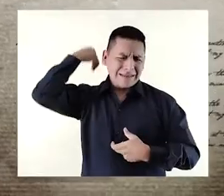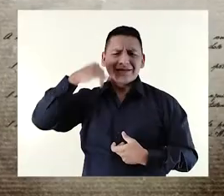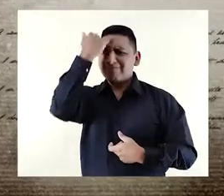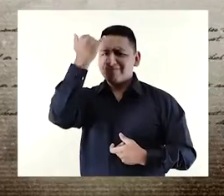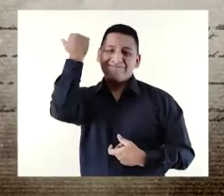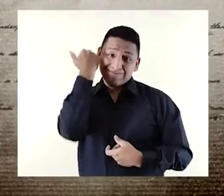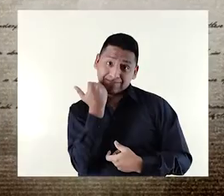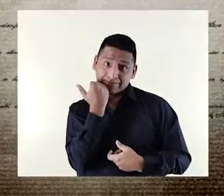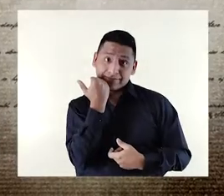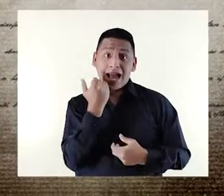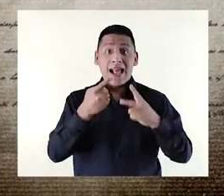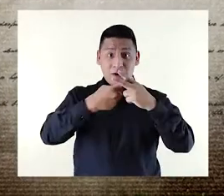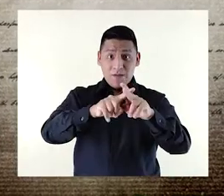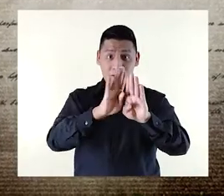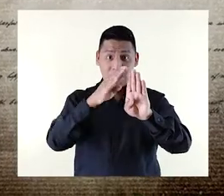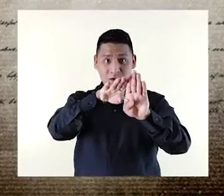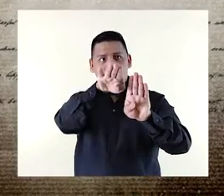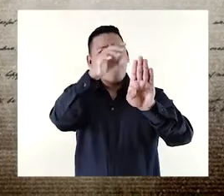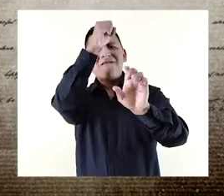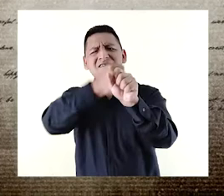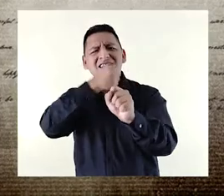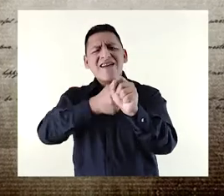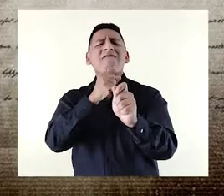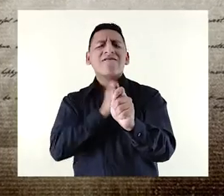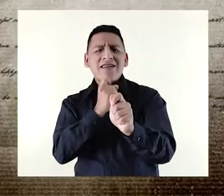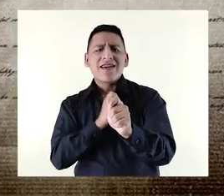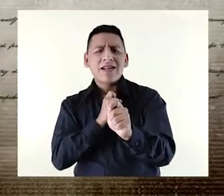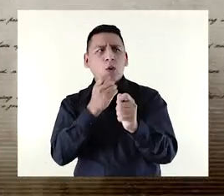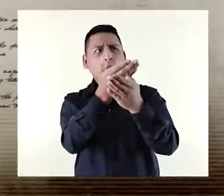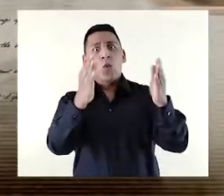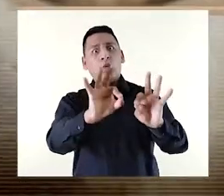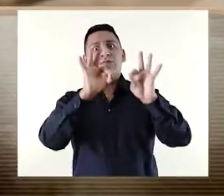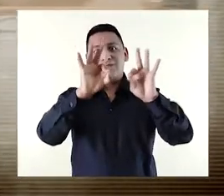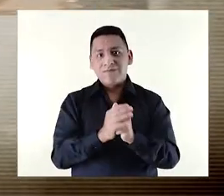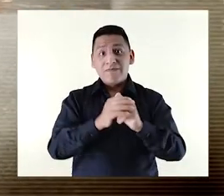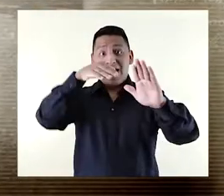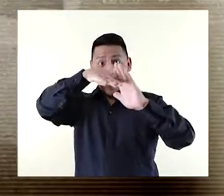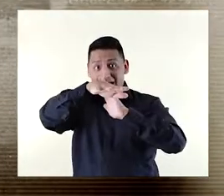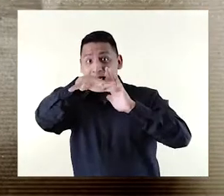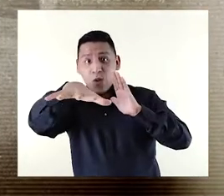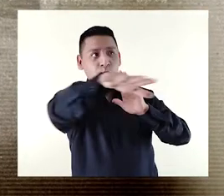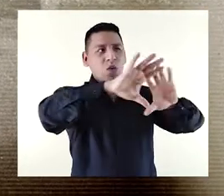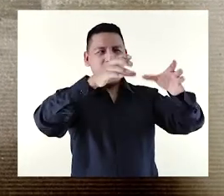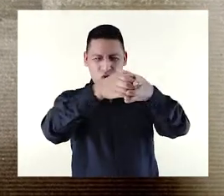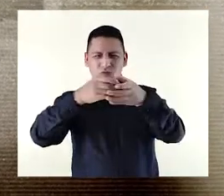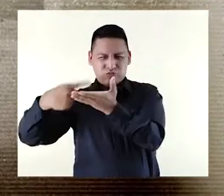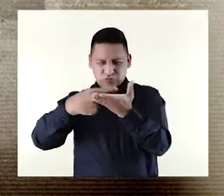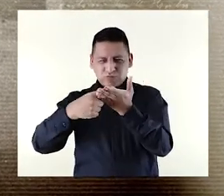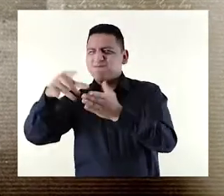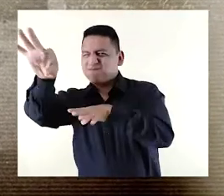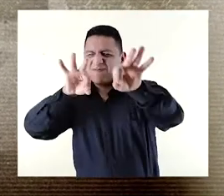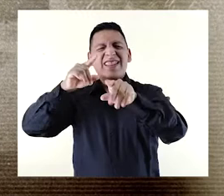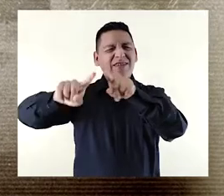de la antigüedad. Antes de entrar, nos recibe una puerta de fierro forjado de inapreciable calidad. Por dentro, otra comisión se